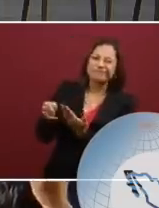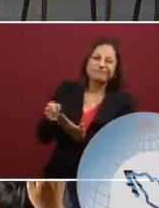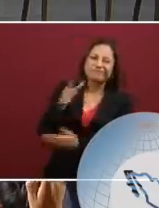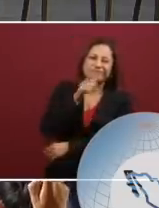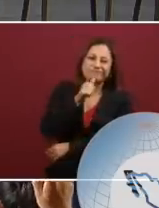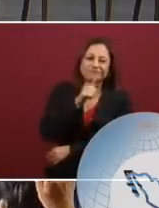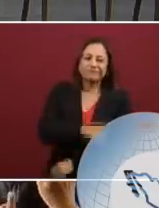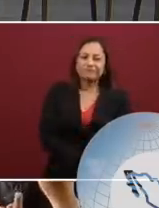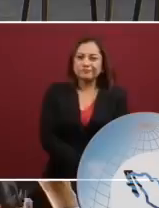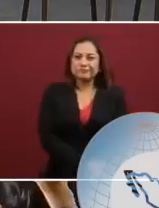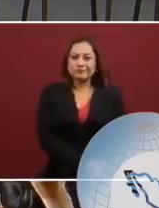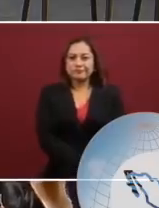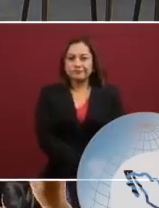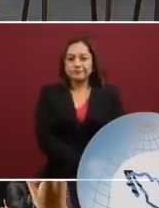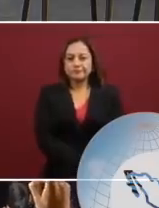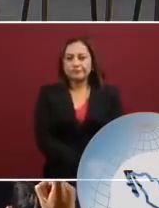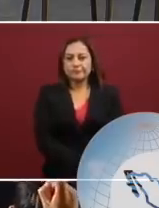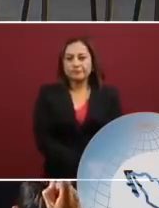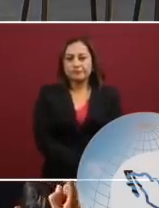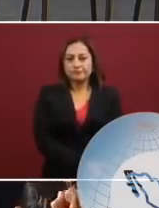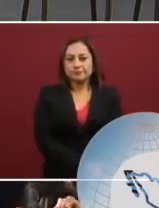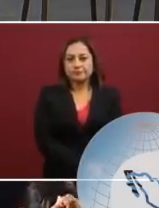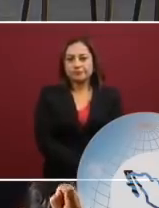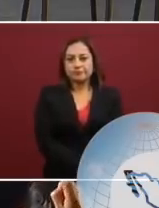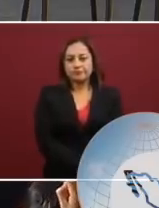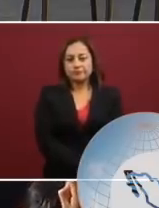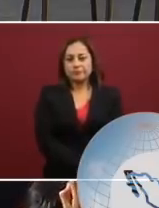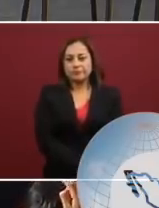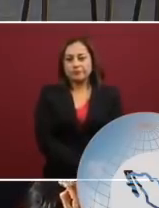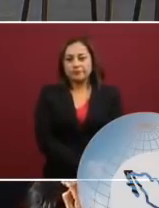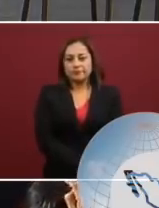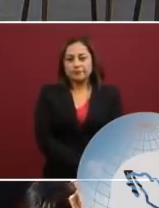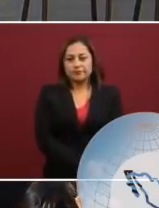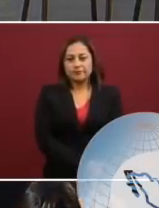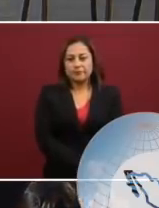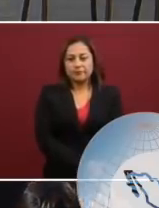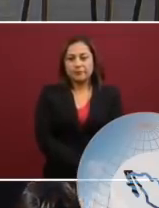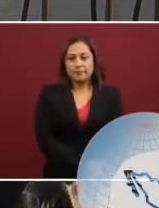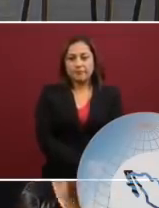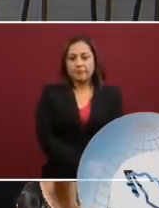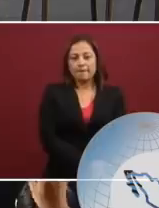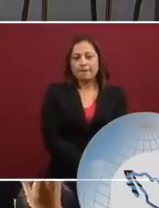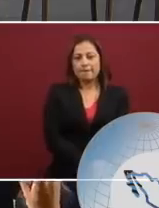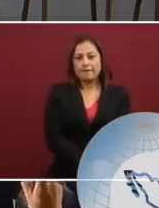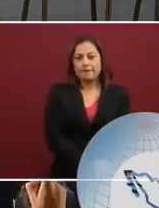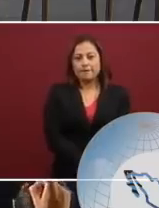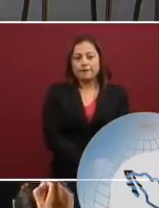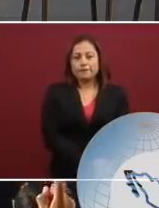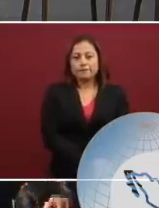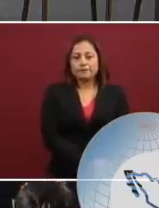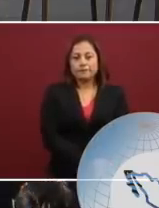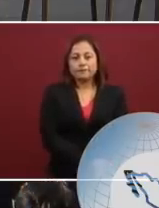Gracias. Pues ahora sí. Ahora sí ya, me despido. Sí. Queda Andrea González. Está muy bien. Bueno,